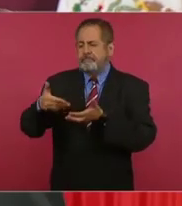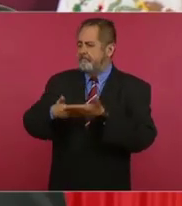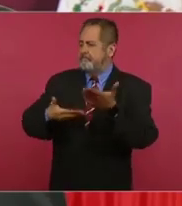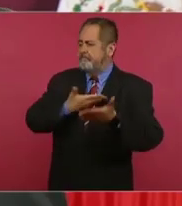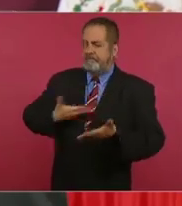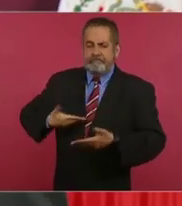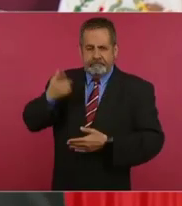Gracias.